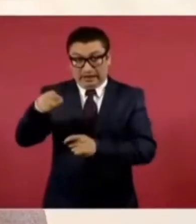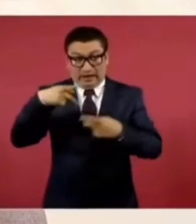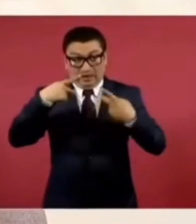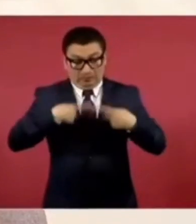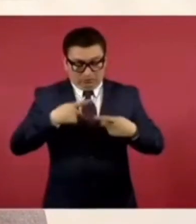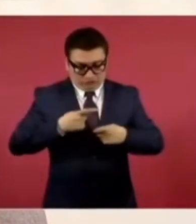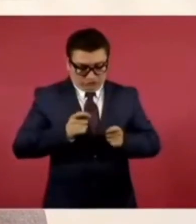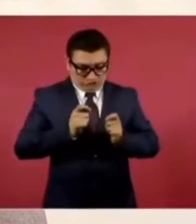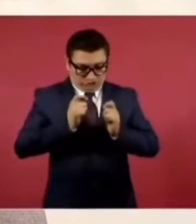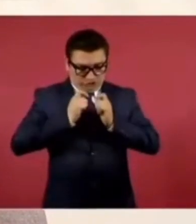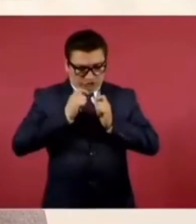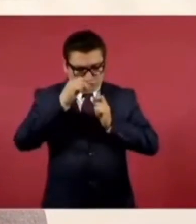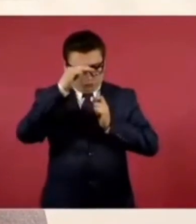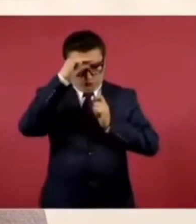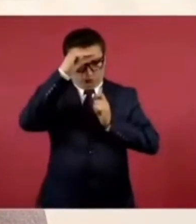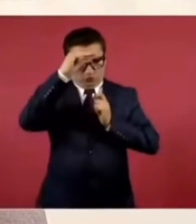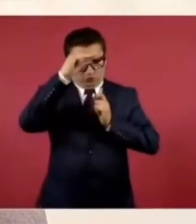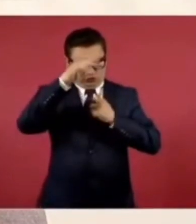a los inteligentes